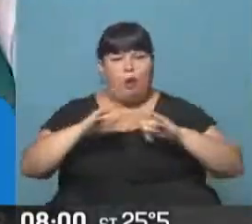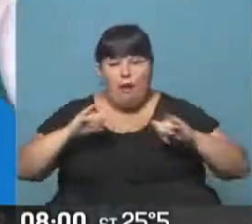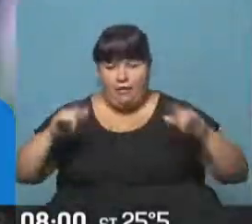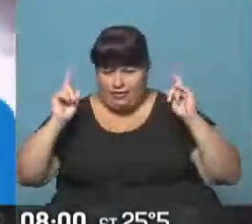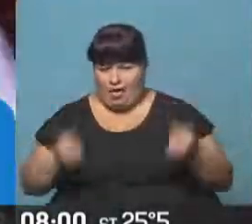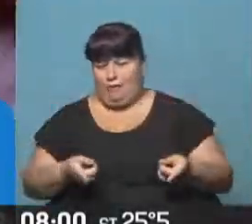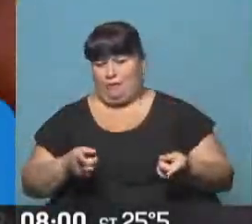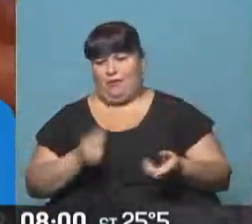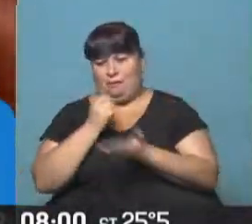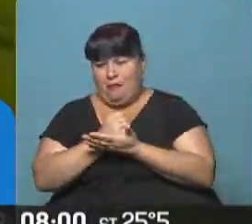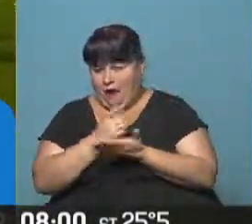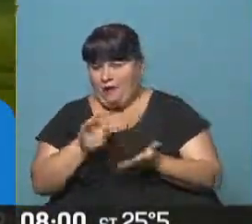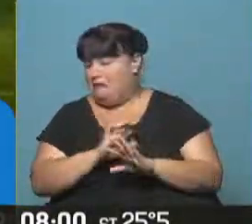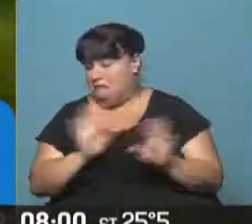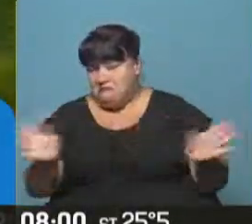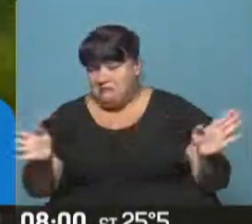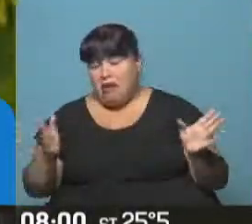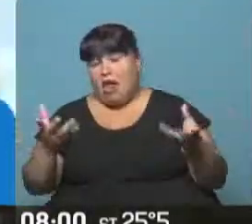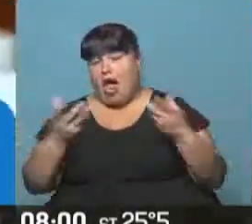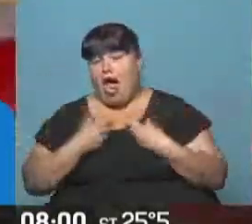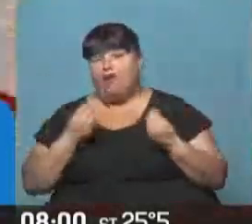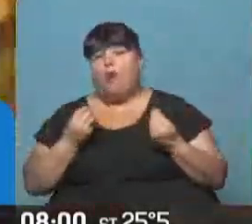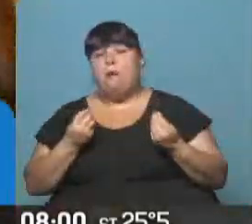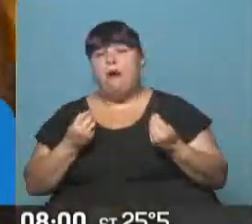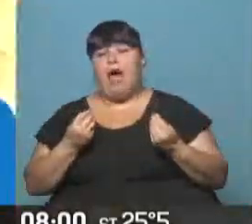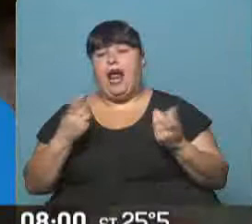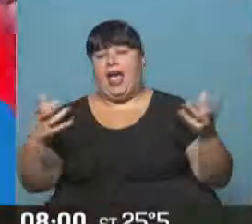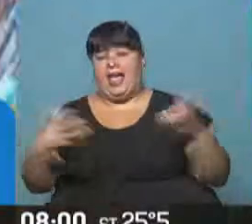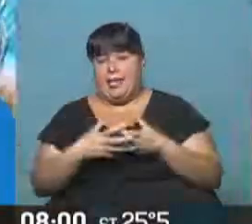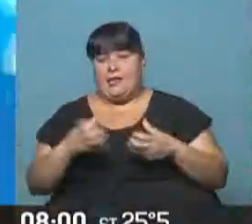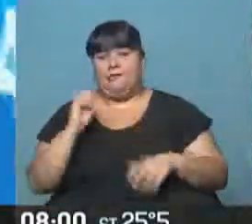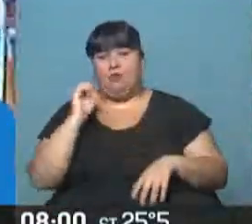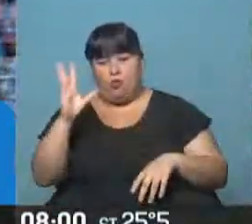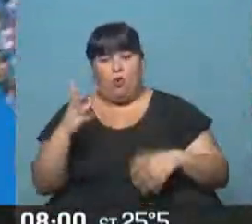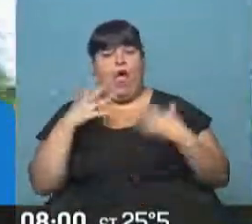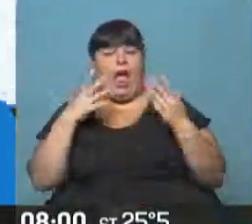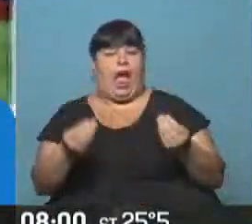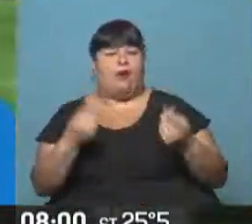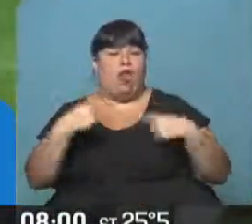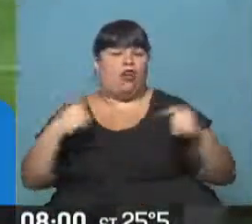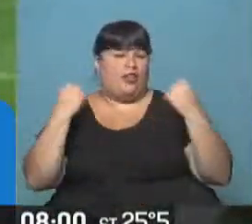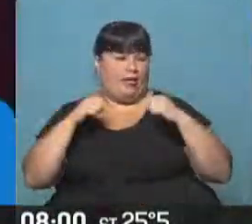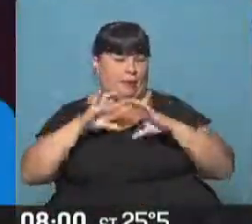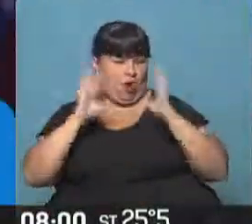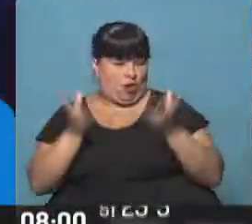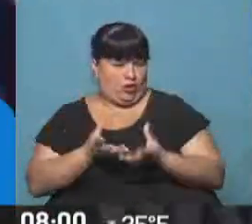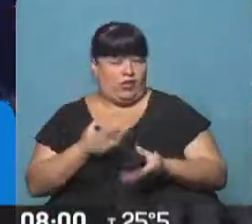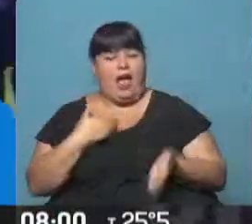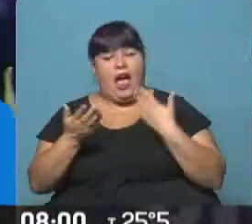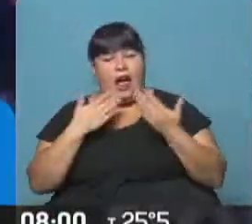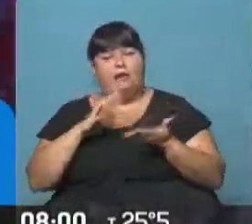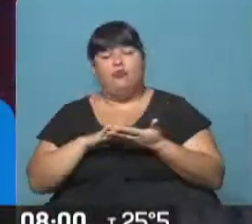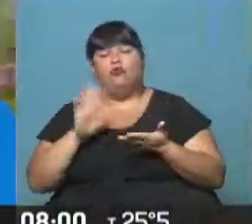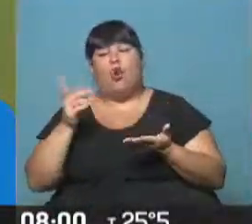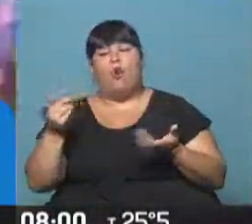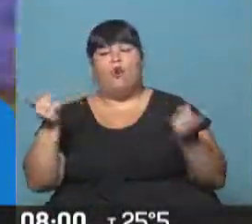sponsorización. Y bueno, ayuda a los equipos, a los clubes, ayuda al producto deportivo en sí mismo. Se está hablando mucho